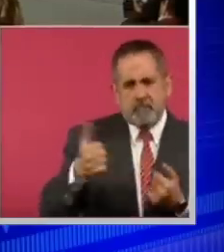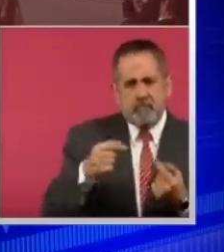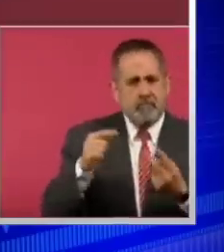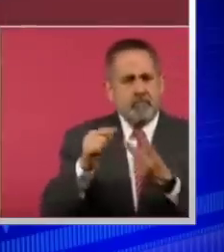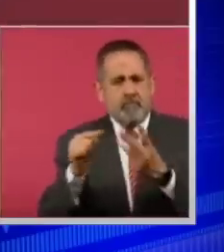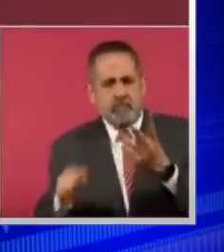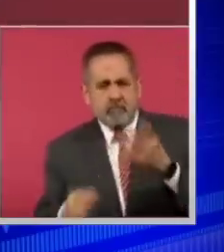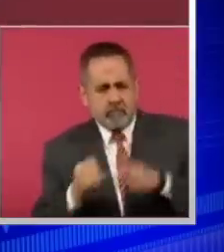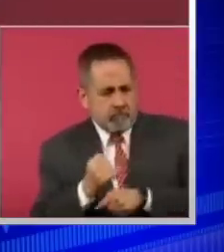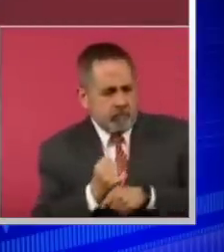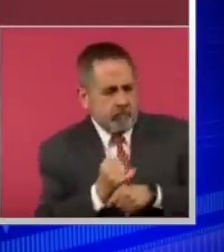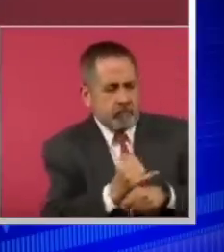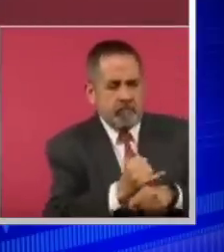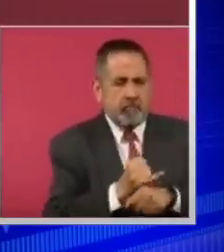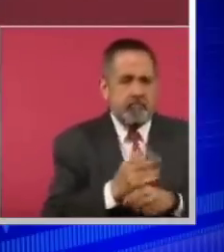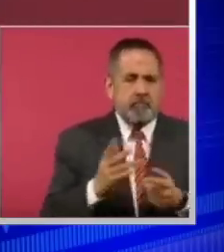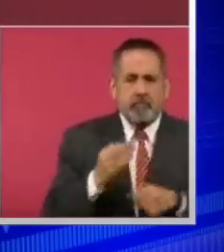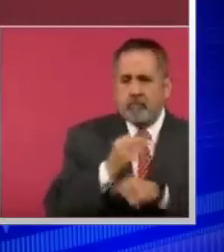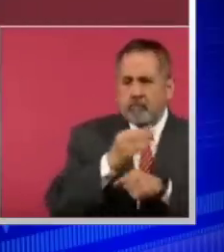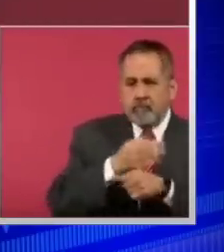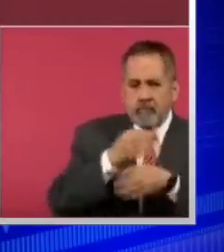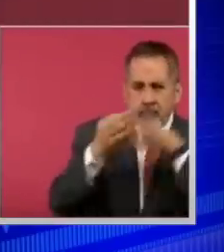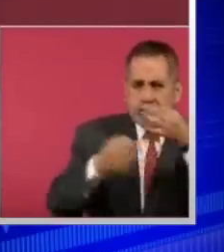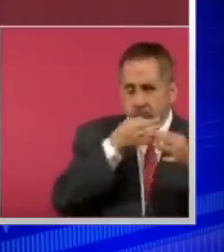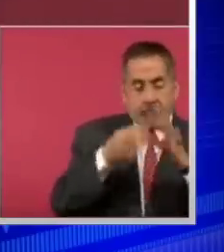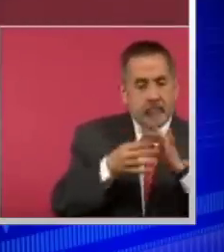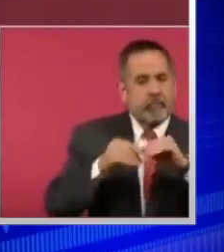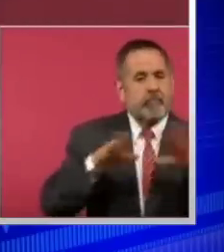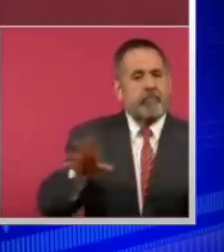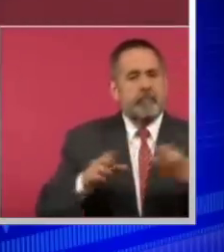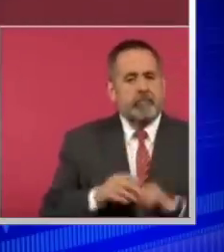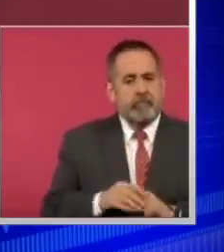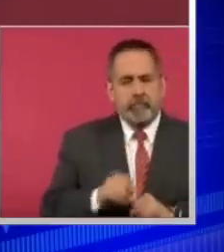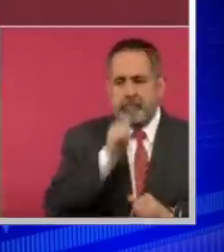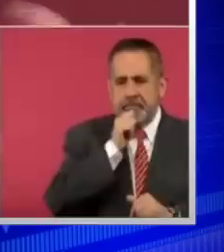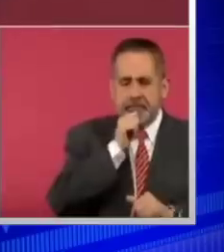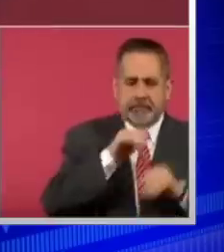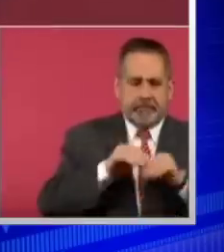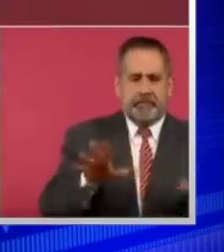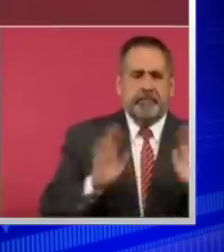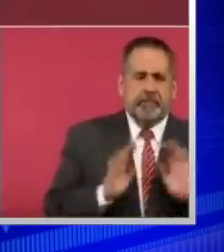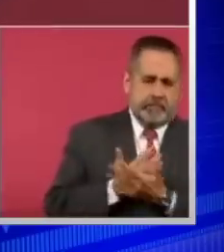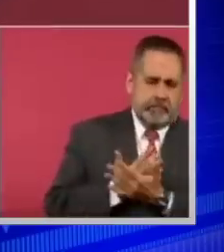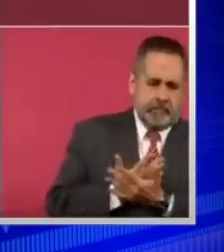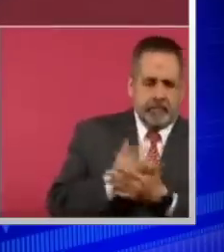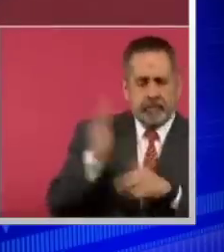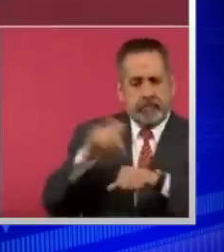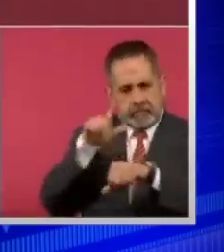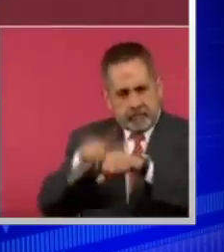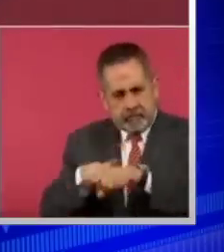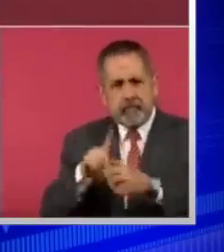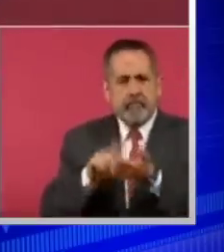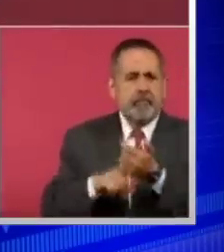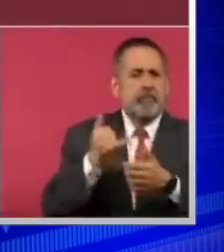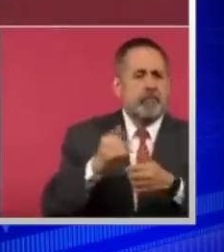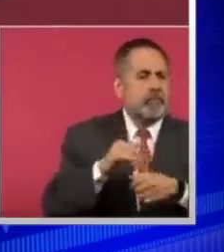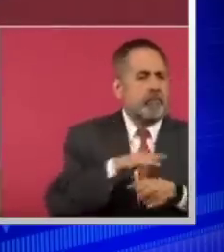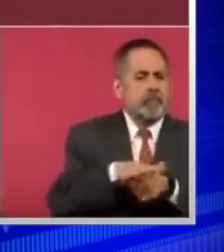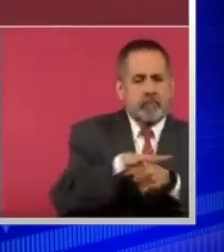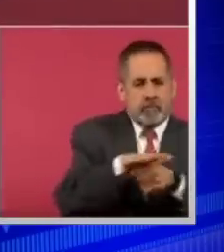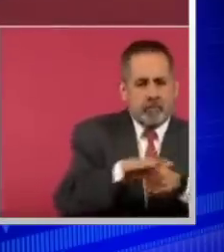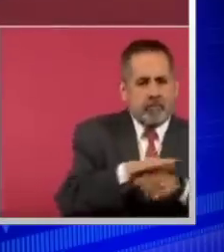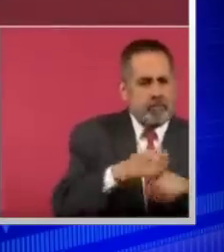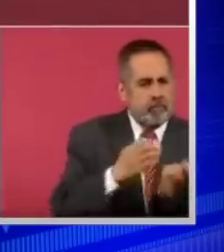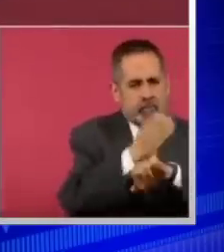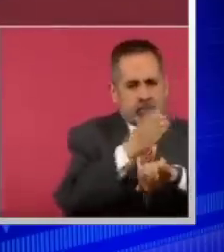investigación de las cuales pues no podemos nosotros compartir mayor información tanto fuero Federal como de fuero común pero